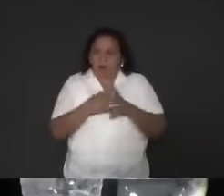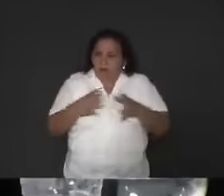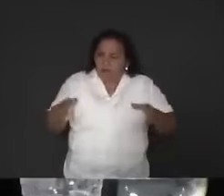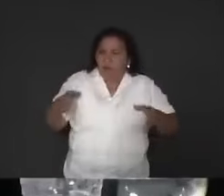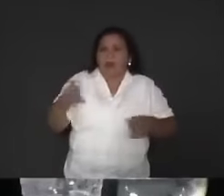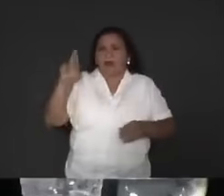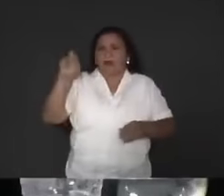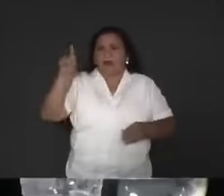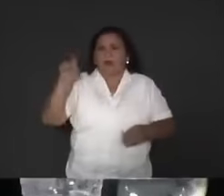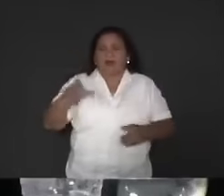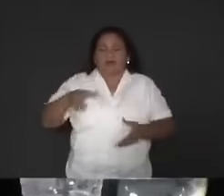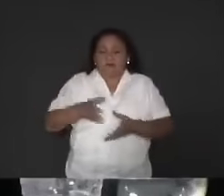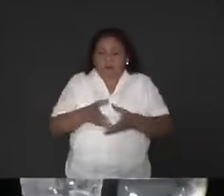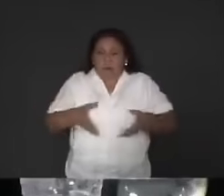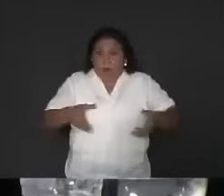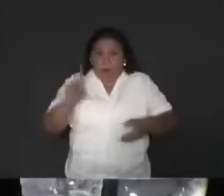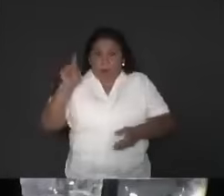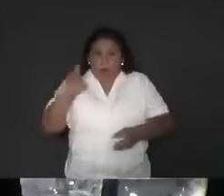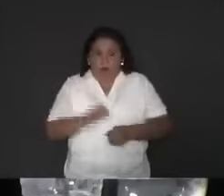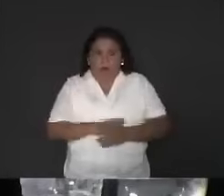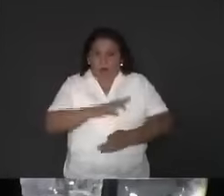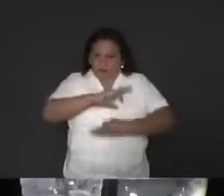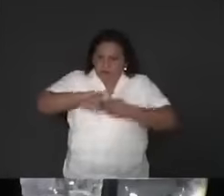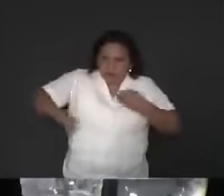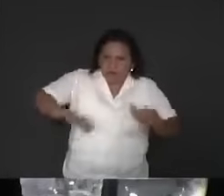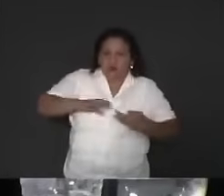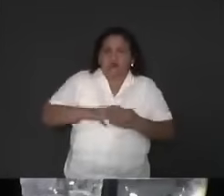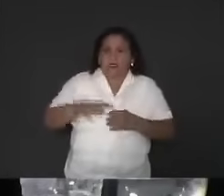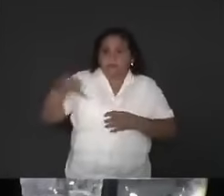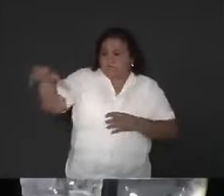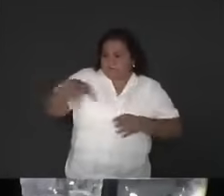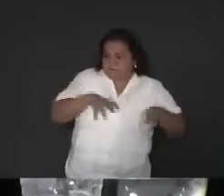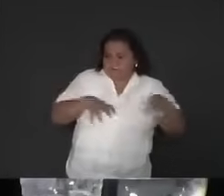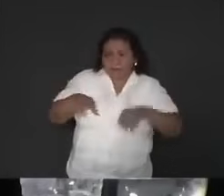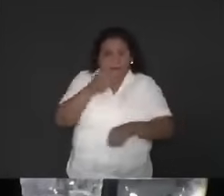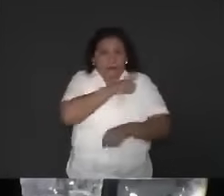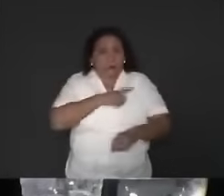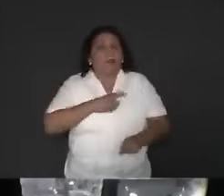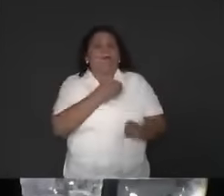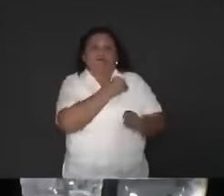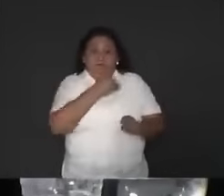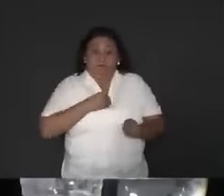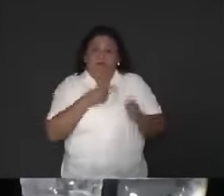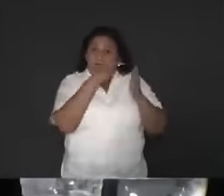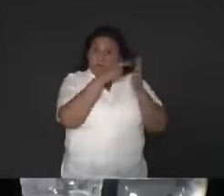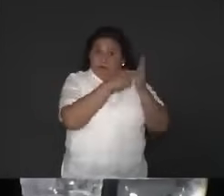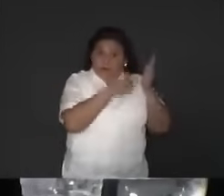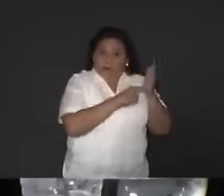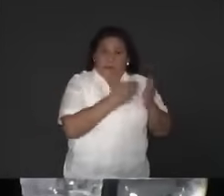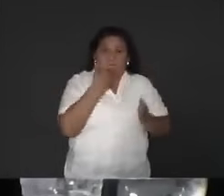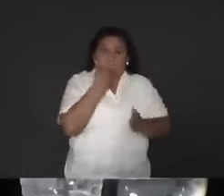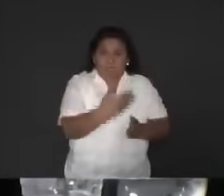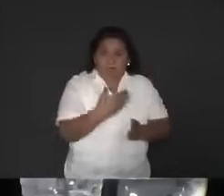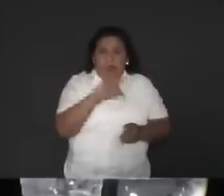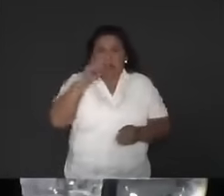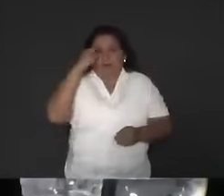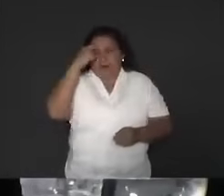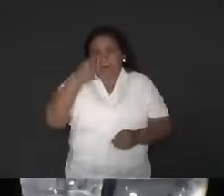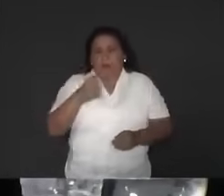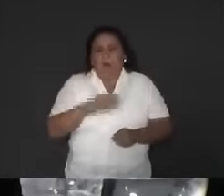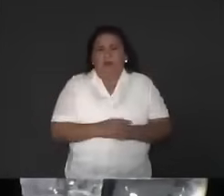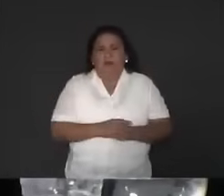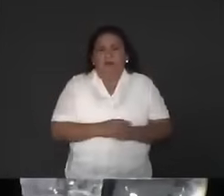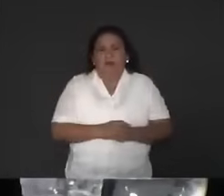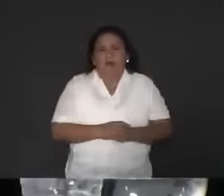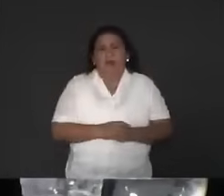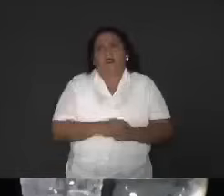de la red del agua potable. Todas las empresas deberán cumplir con la instalación y buen funcionamiento de